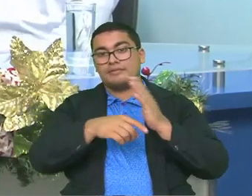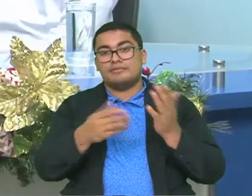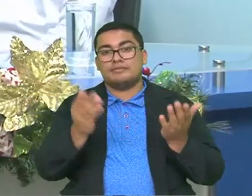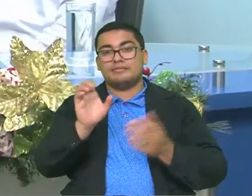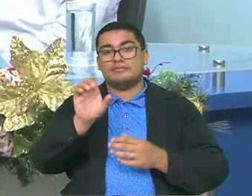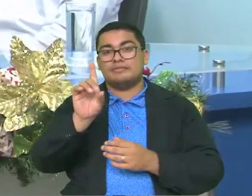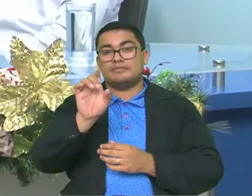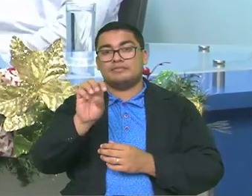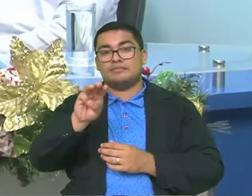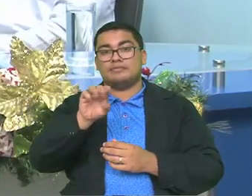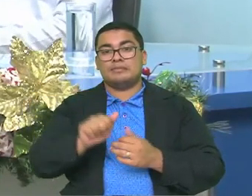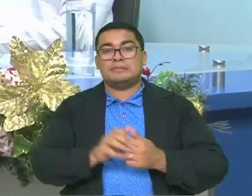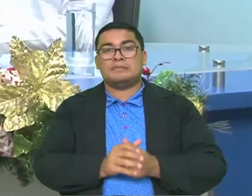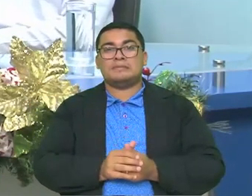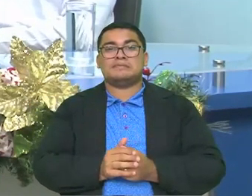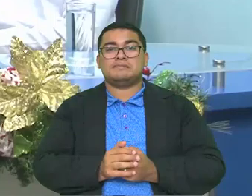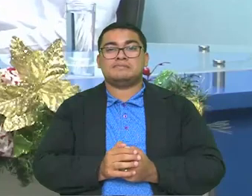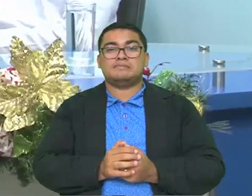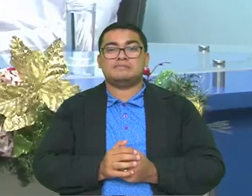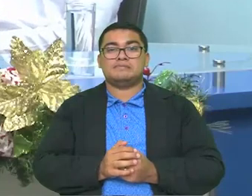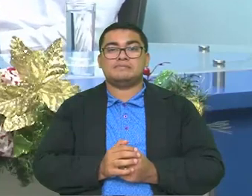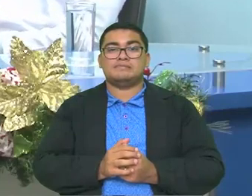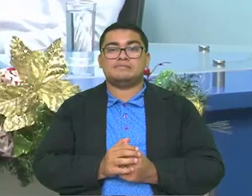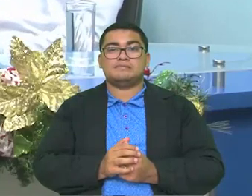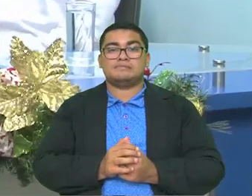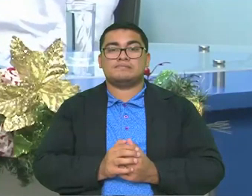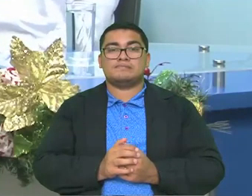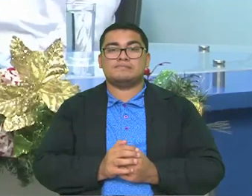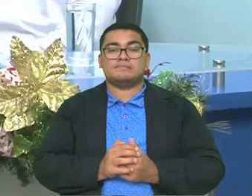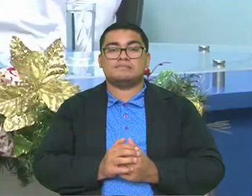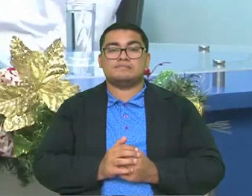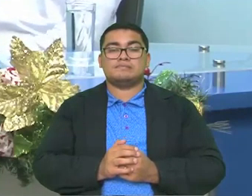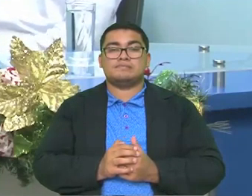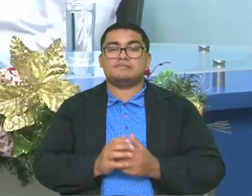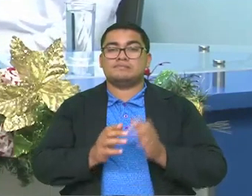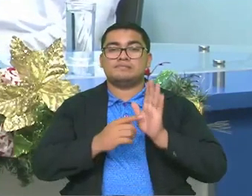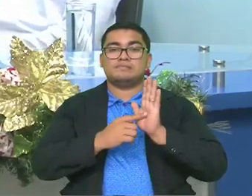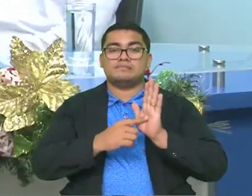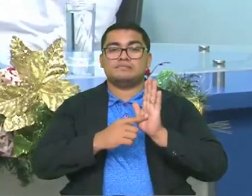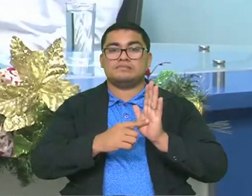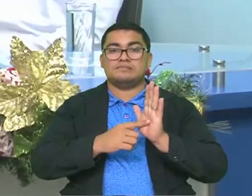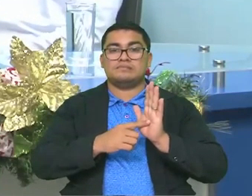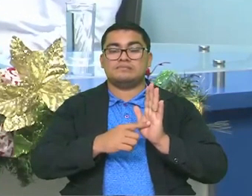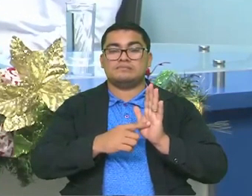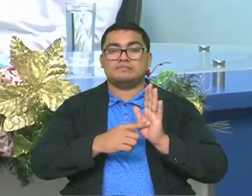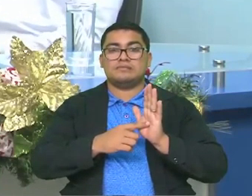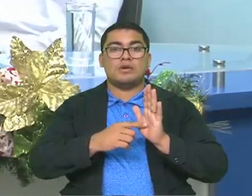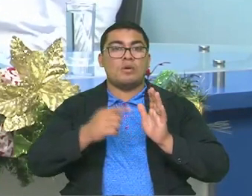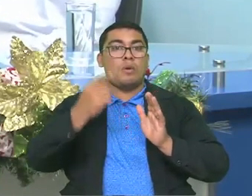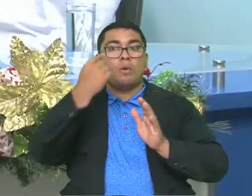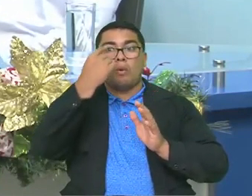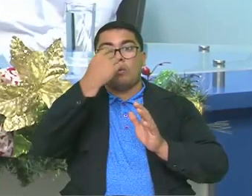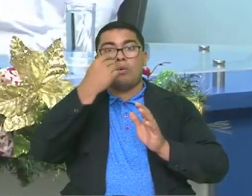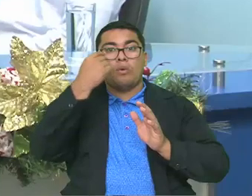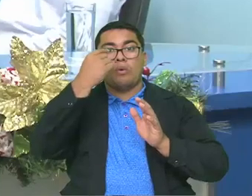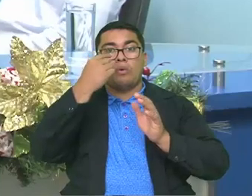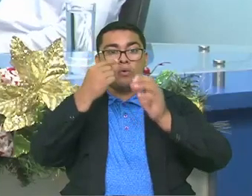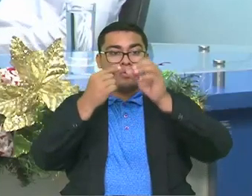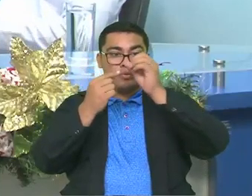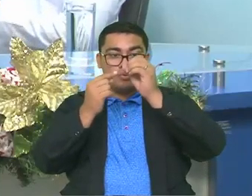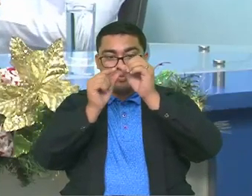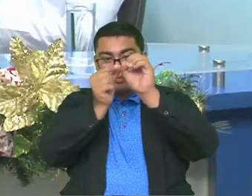inflama que produce la neuritis óptica? Sí, el término neuritis, ¿verdad?, se refiere más que a la inflamación,